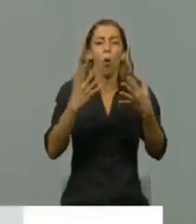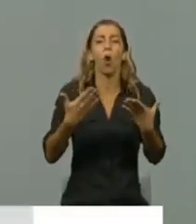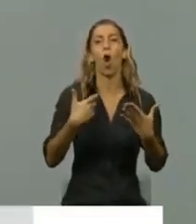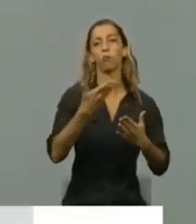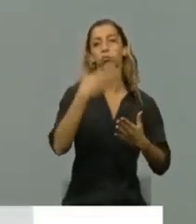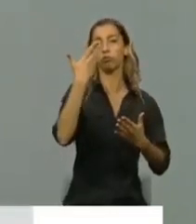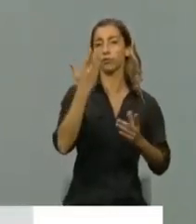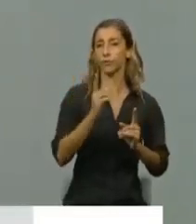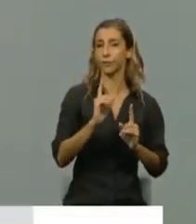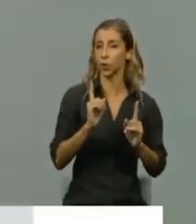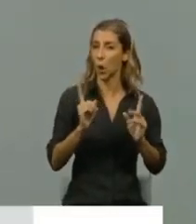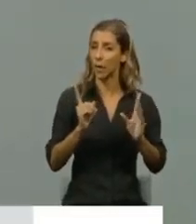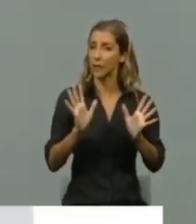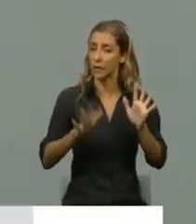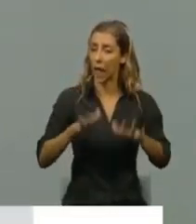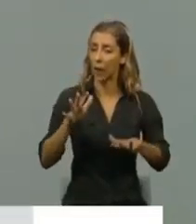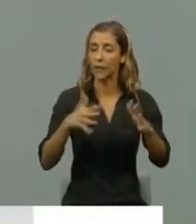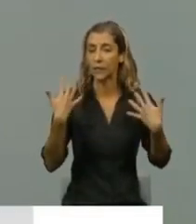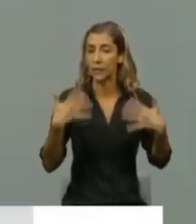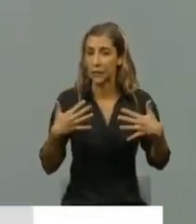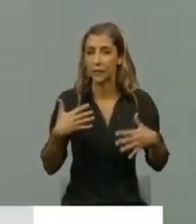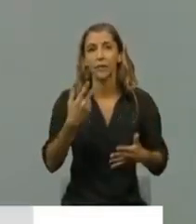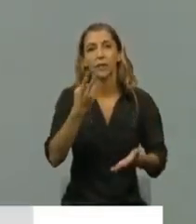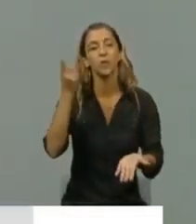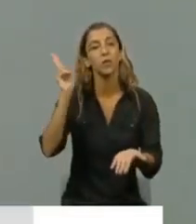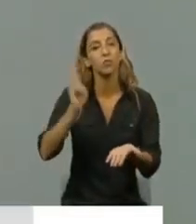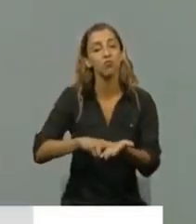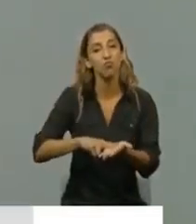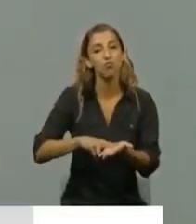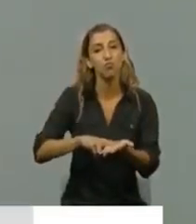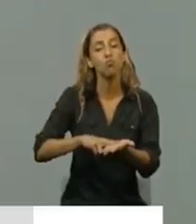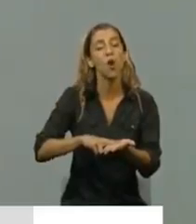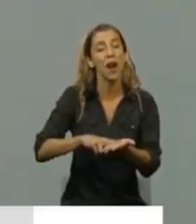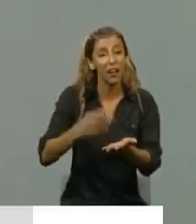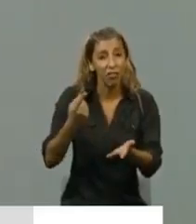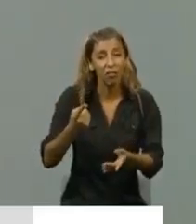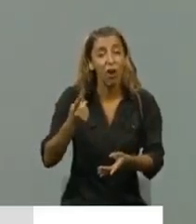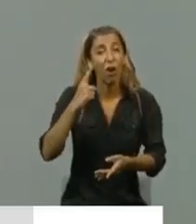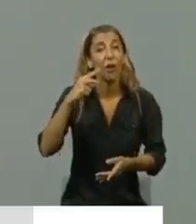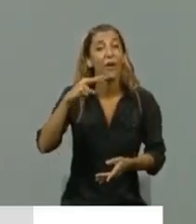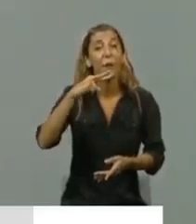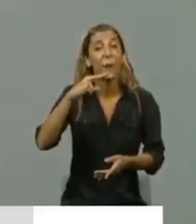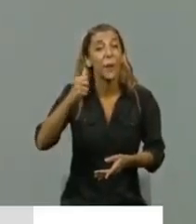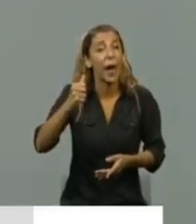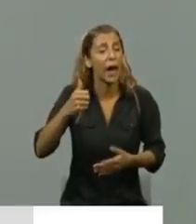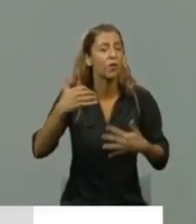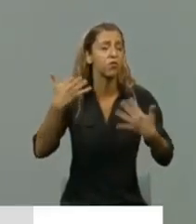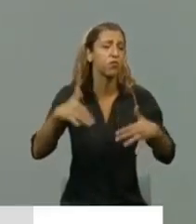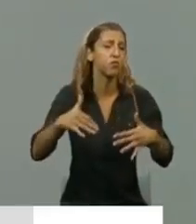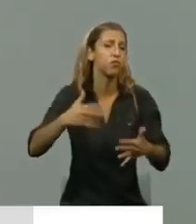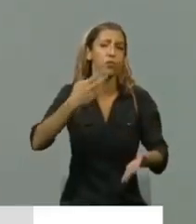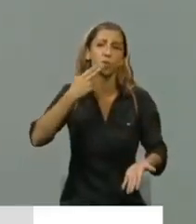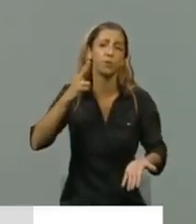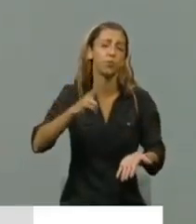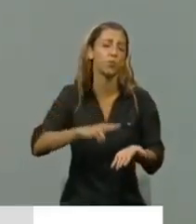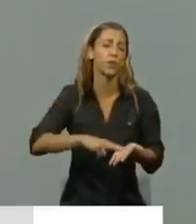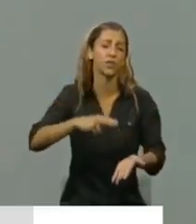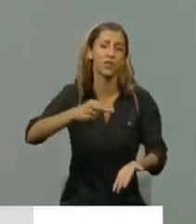de la Argentina es uno de los impuestos más altos que existen en América